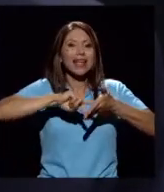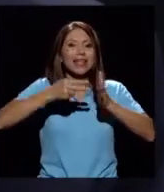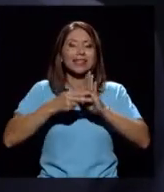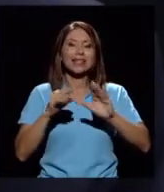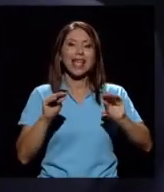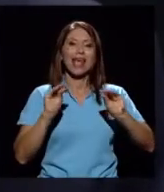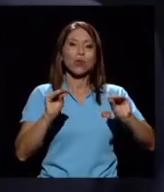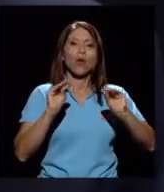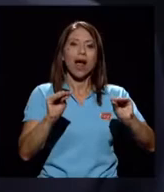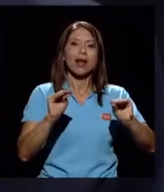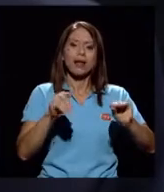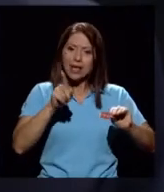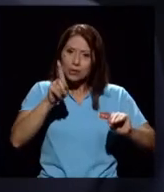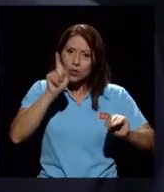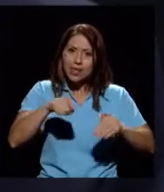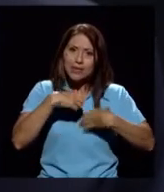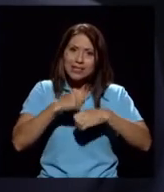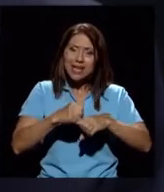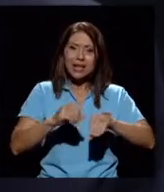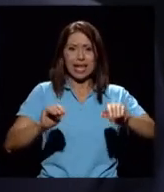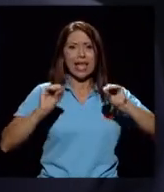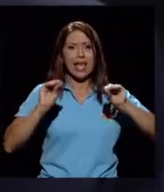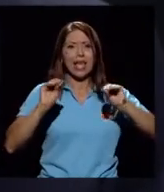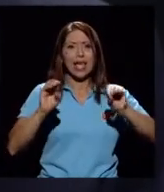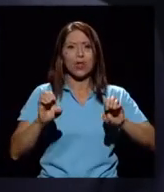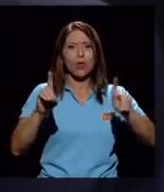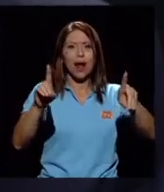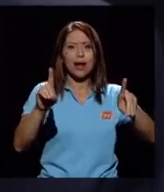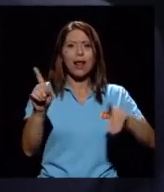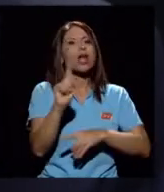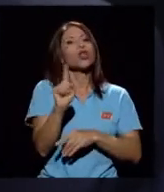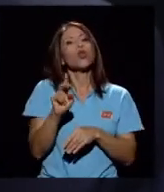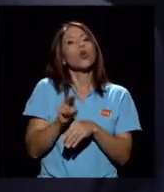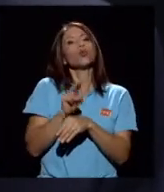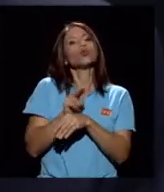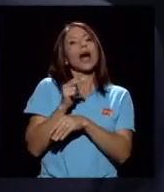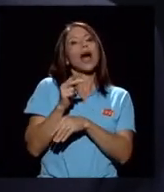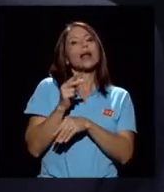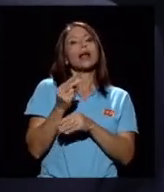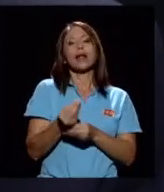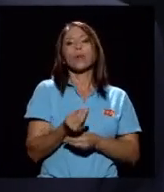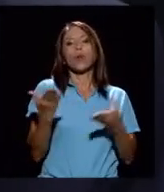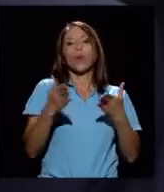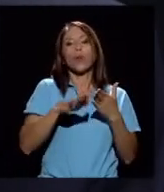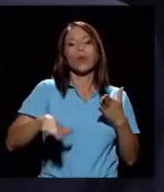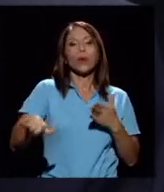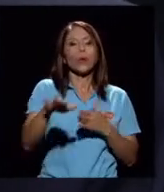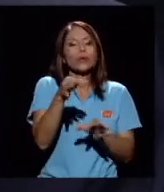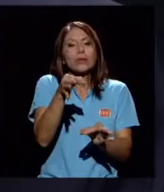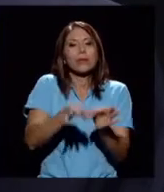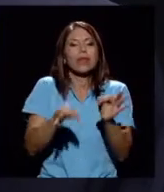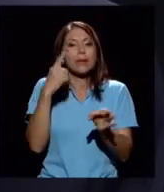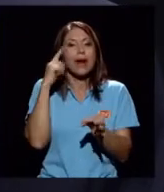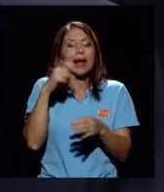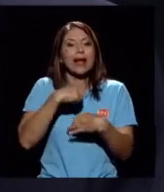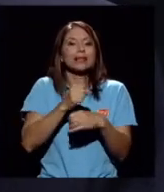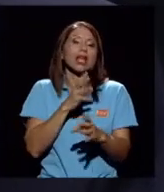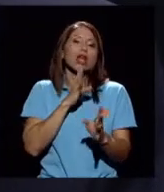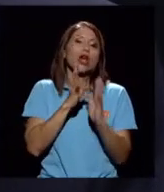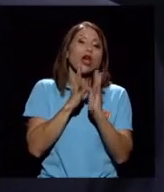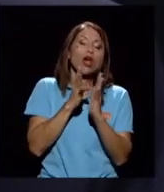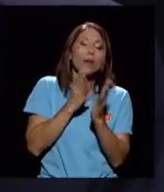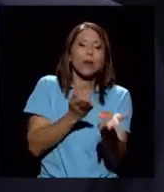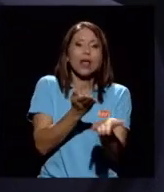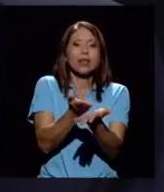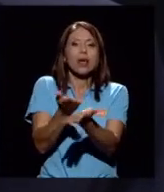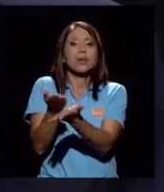educar es usar la tribuna pública para educar no usar la figura pública para simplemente hacer planteamientos insultos